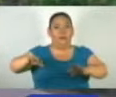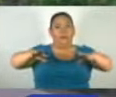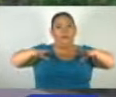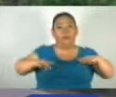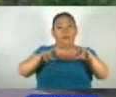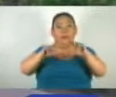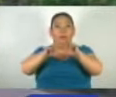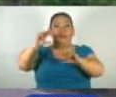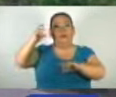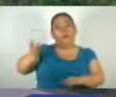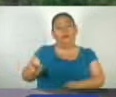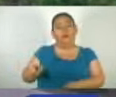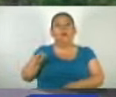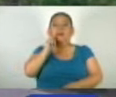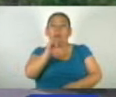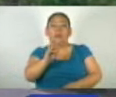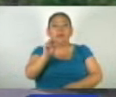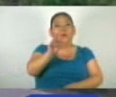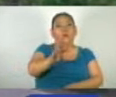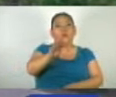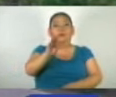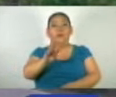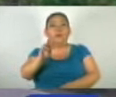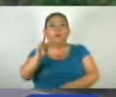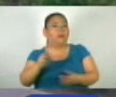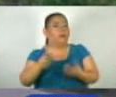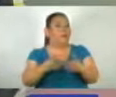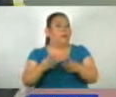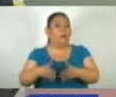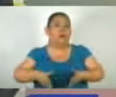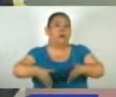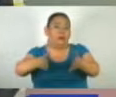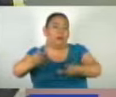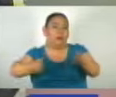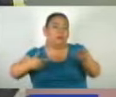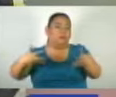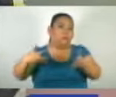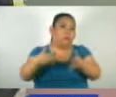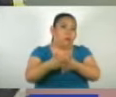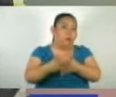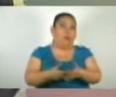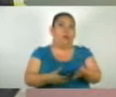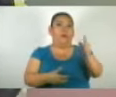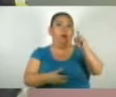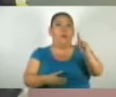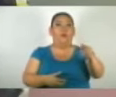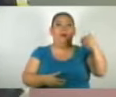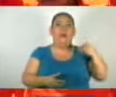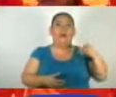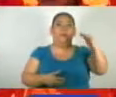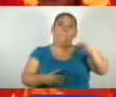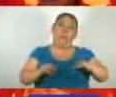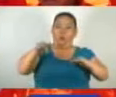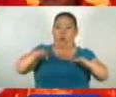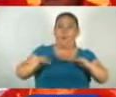reportó 242 siniestros en calles y carreteras, 50 más que agosto de 2023.